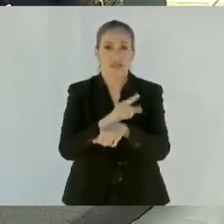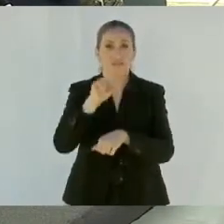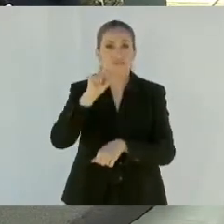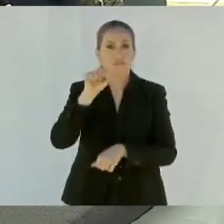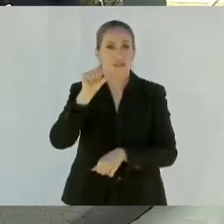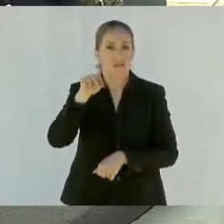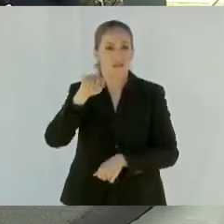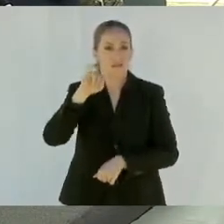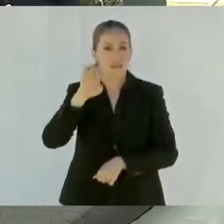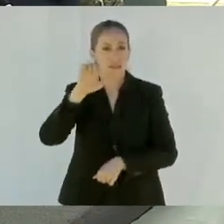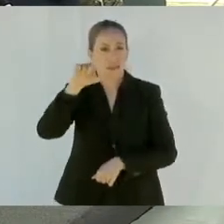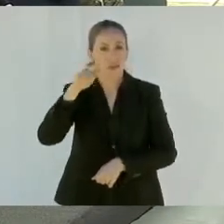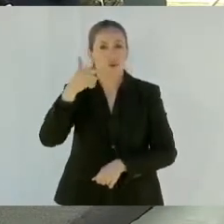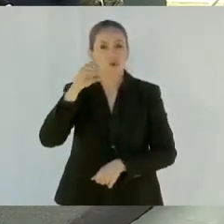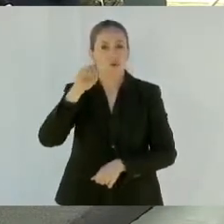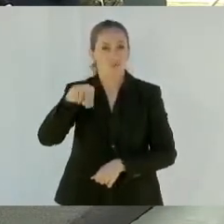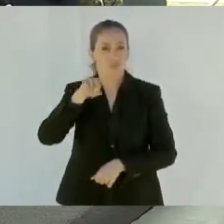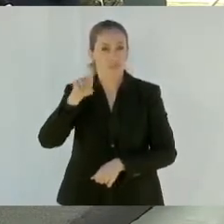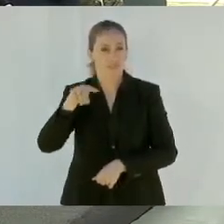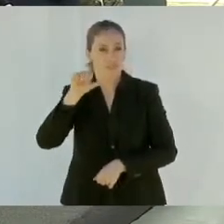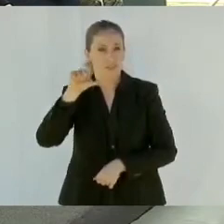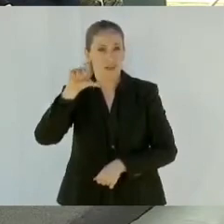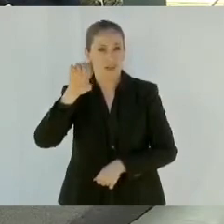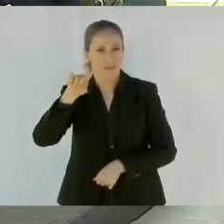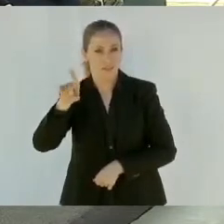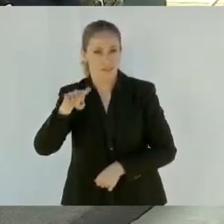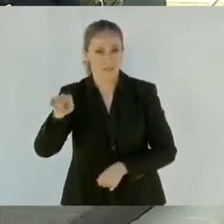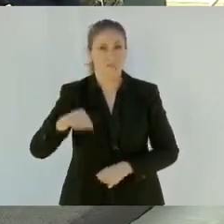Omar González Garza.